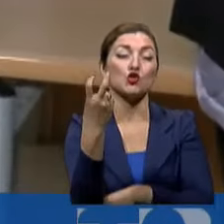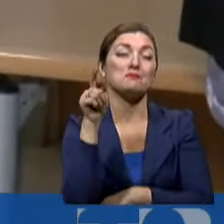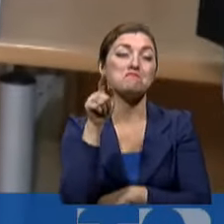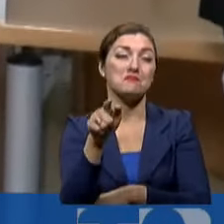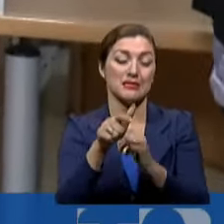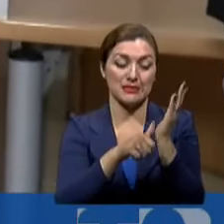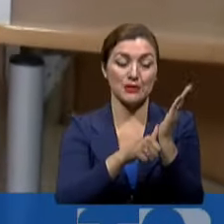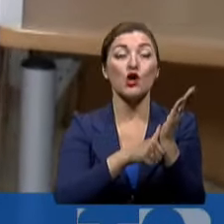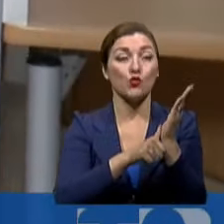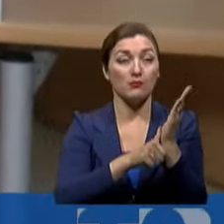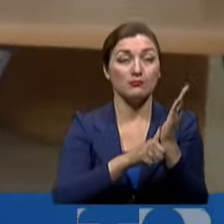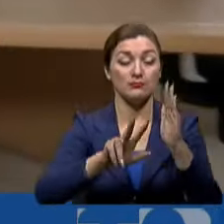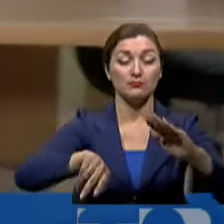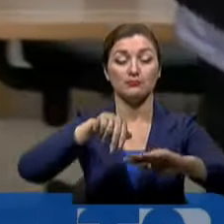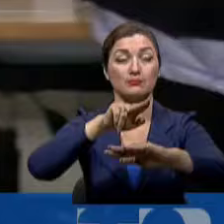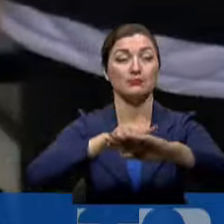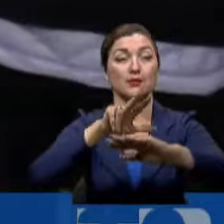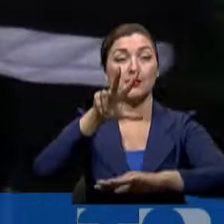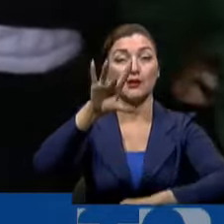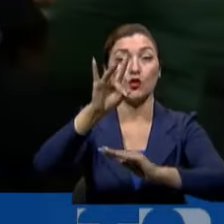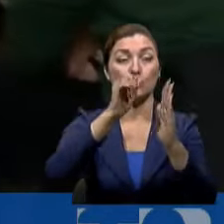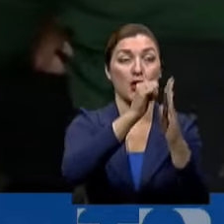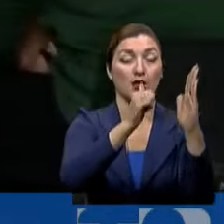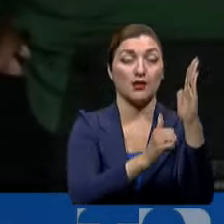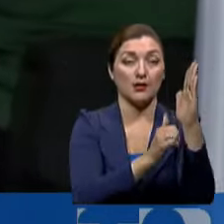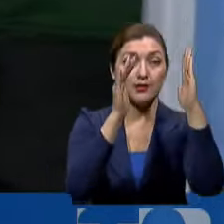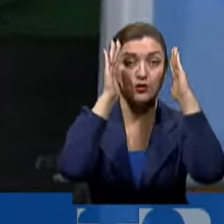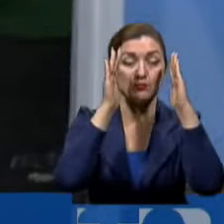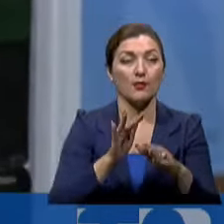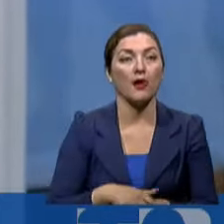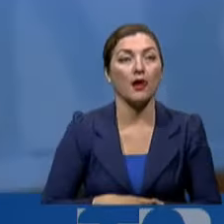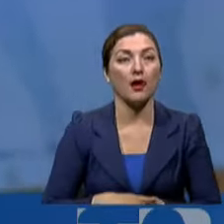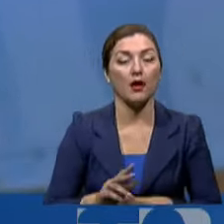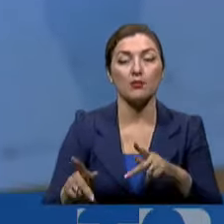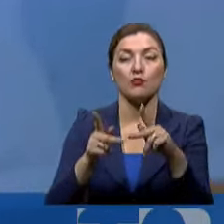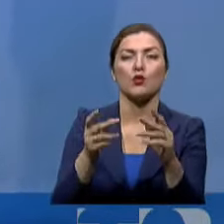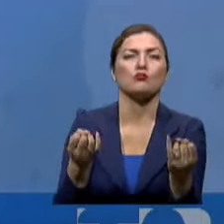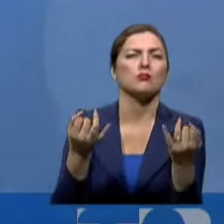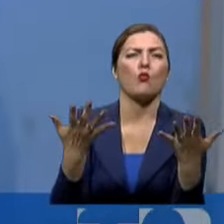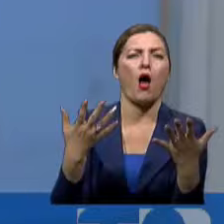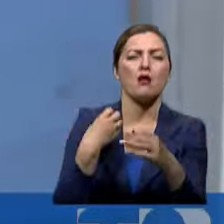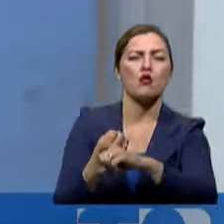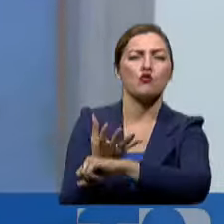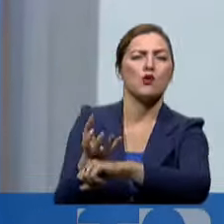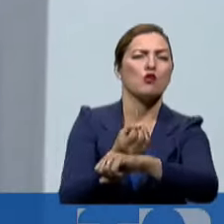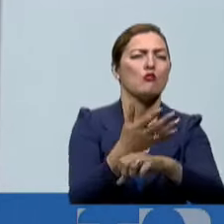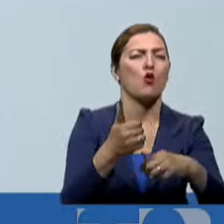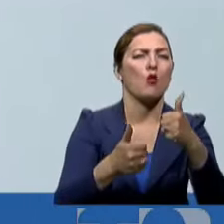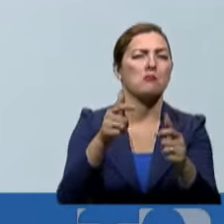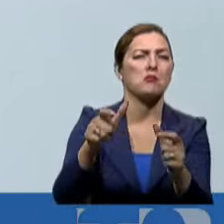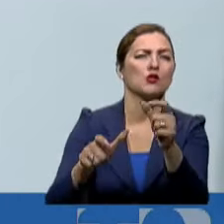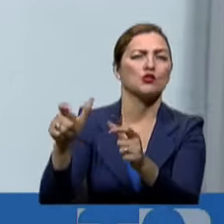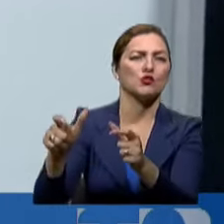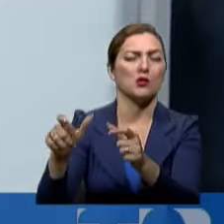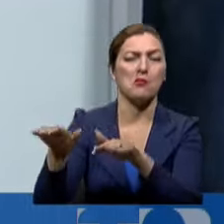o menos, a nivel nacional, en las 38 agencias que atendemos. Perfecto. ¿Cuáles serían finalmente las recomendaciones para las personas